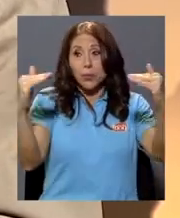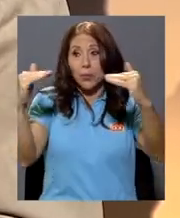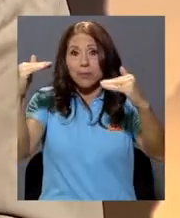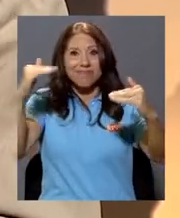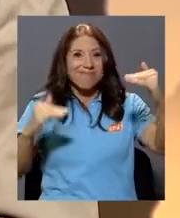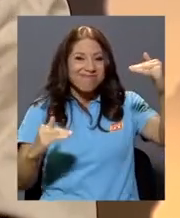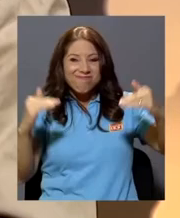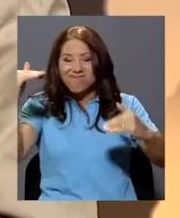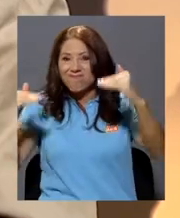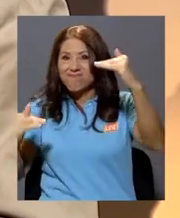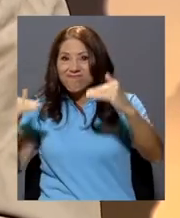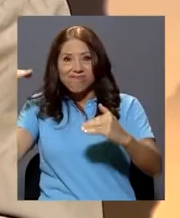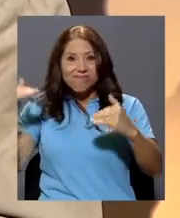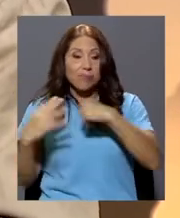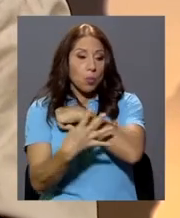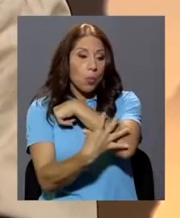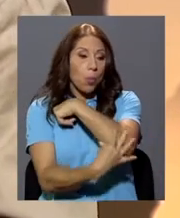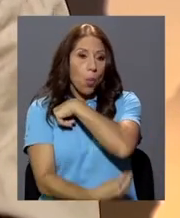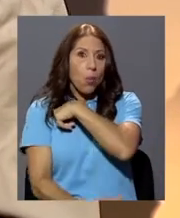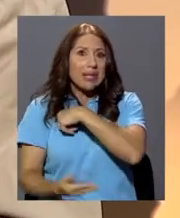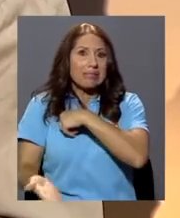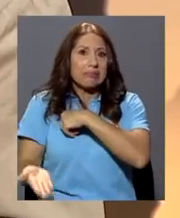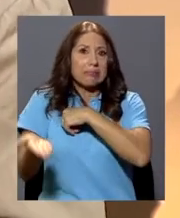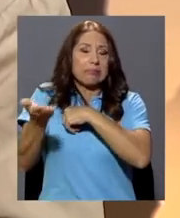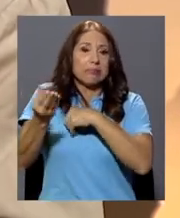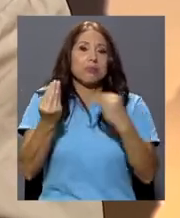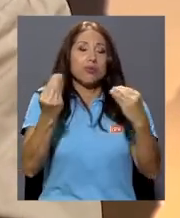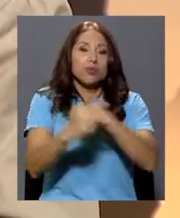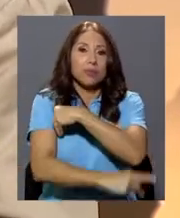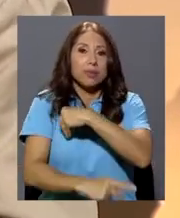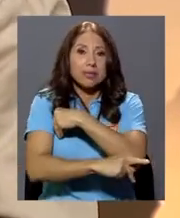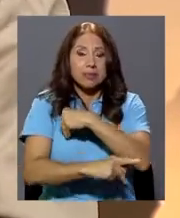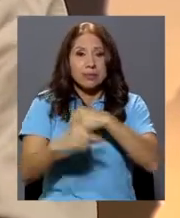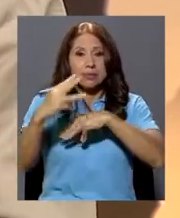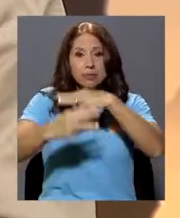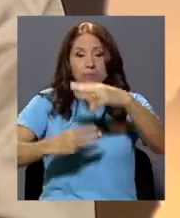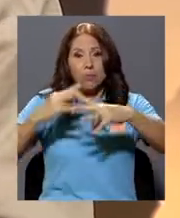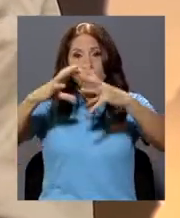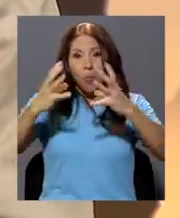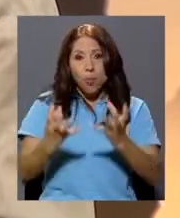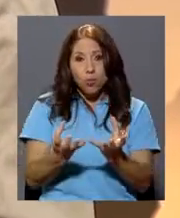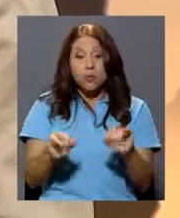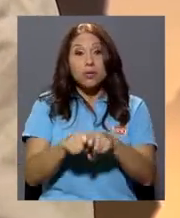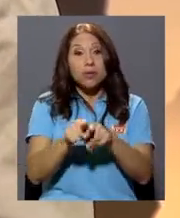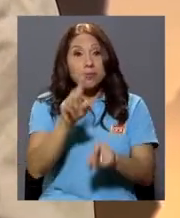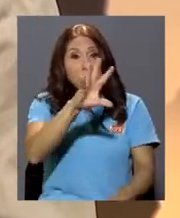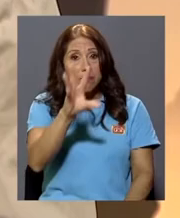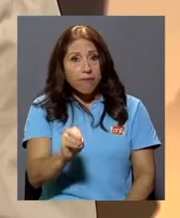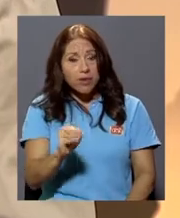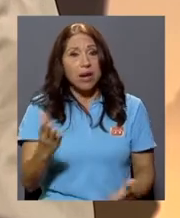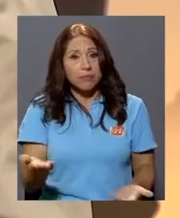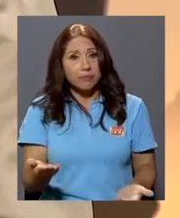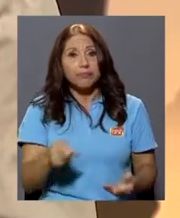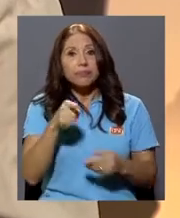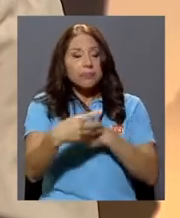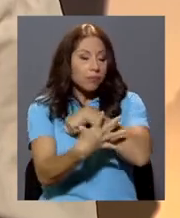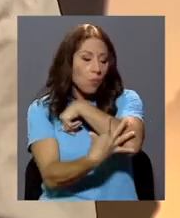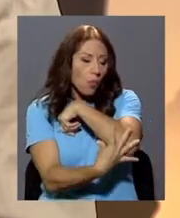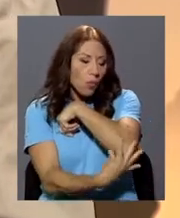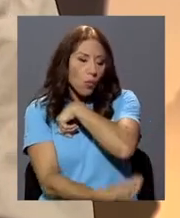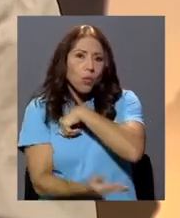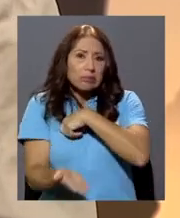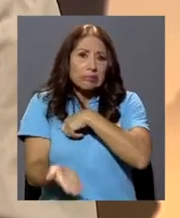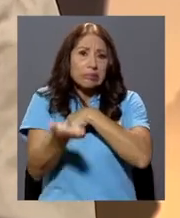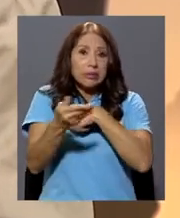en muchísimas partes del mundo, en muchos países, no digamos África, ¿no? Donde el aumento de la pobreza y con un aumento